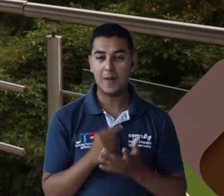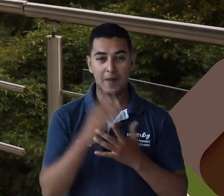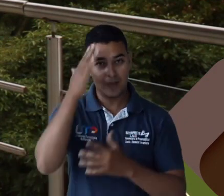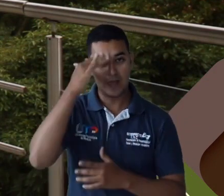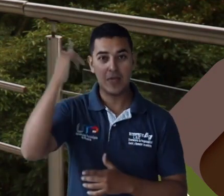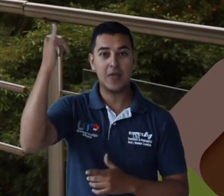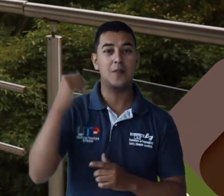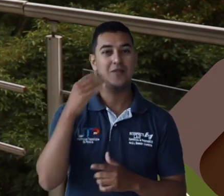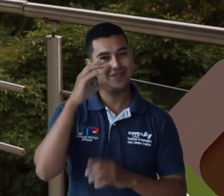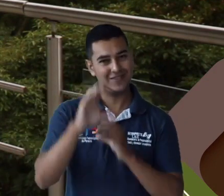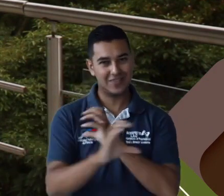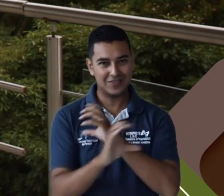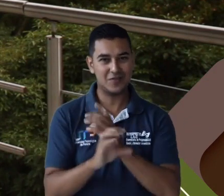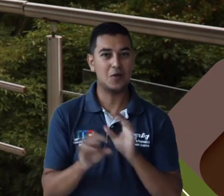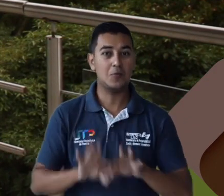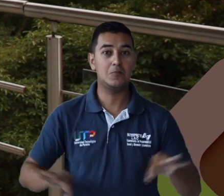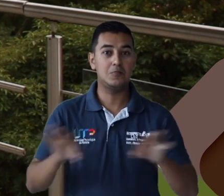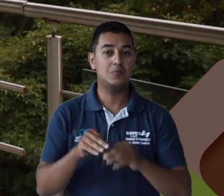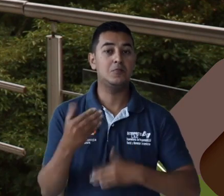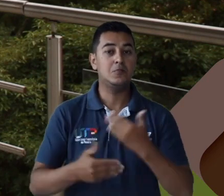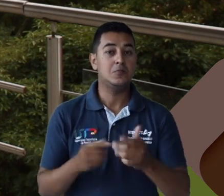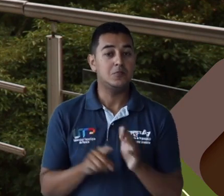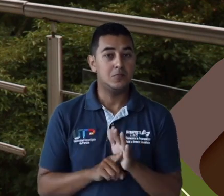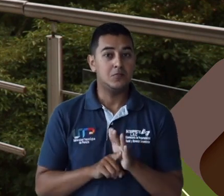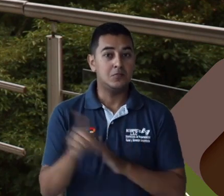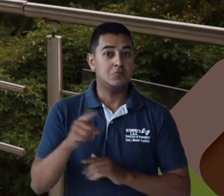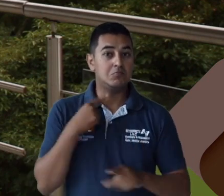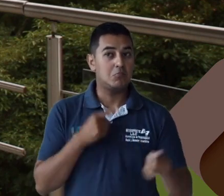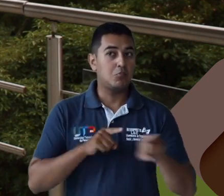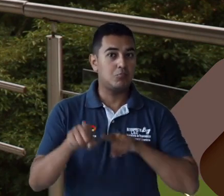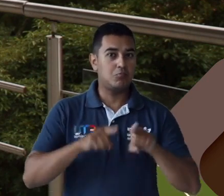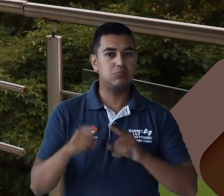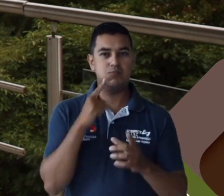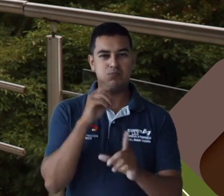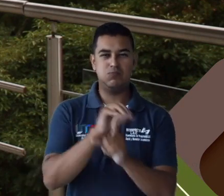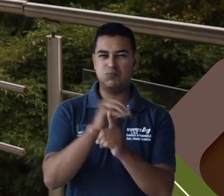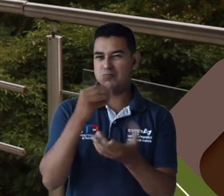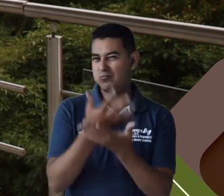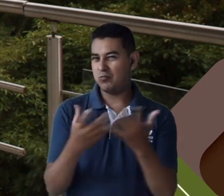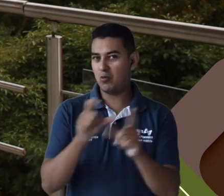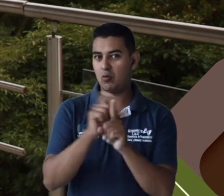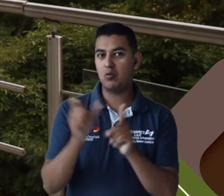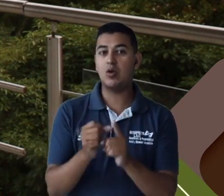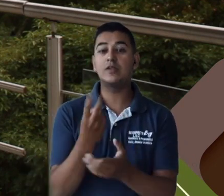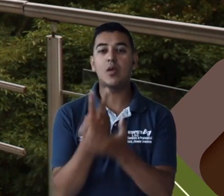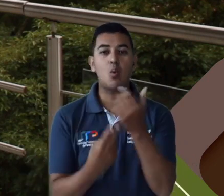académico, laboral y científico, también desarrollar competencias interculturales